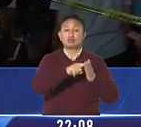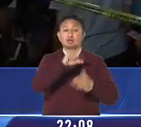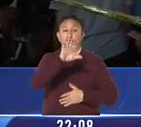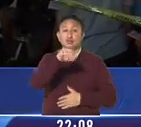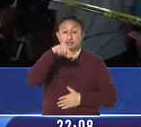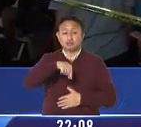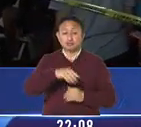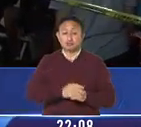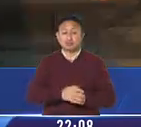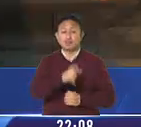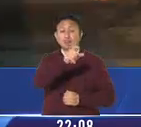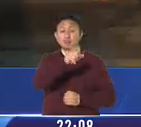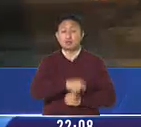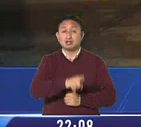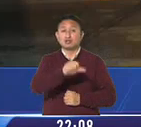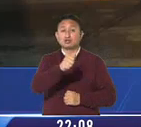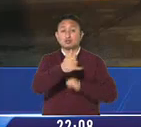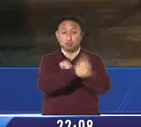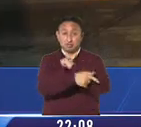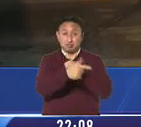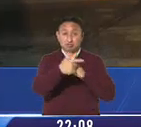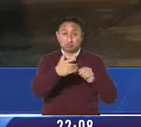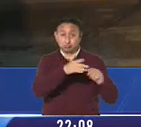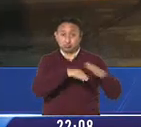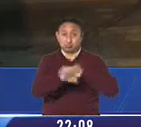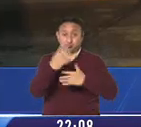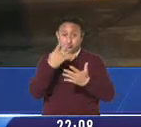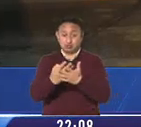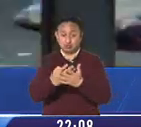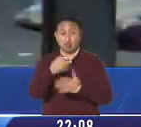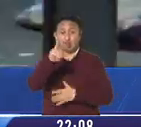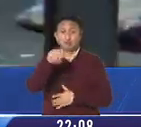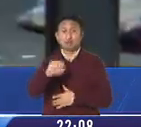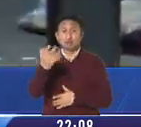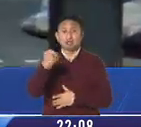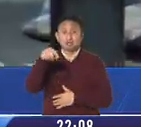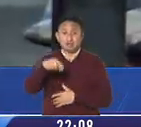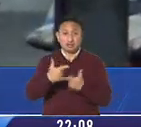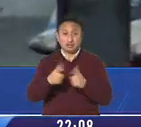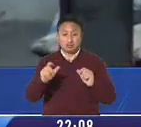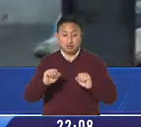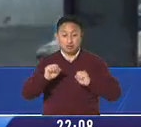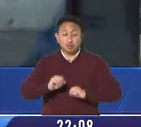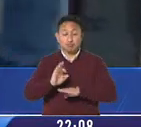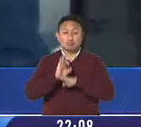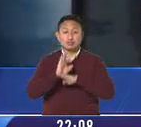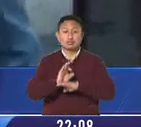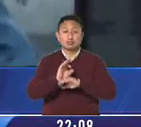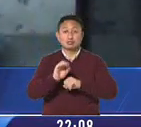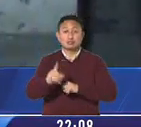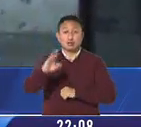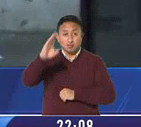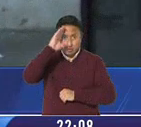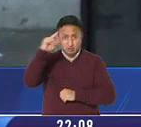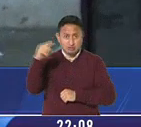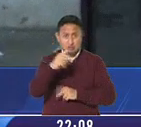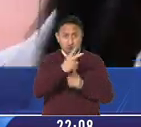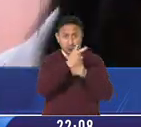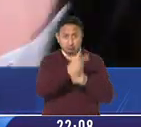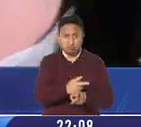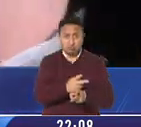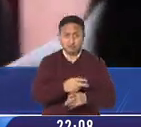crimen de un extranjero, pero en el 2015 recuperó su libertad. Ahora es testigo protegido, confirmó la policía y fiscalía.